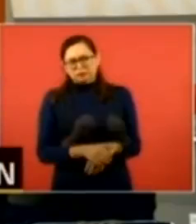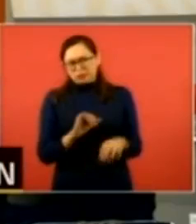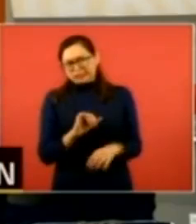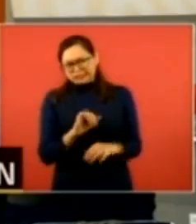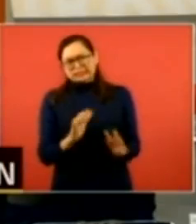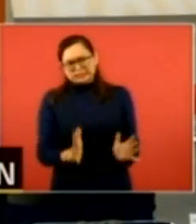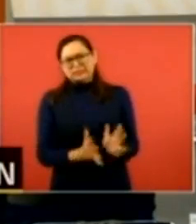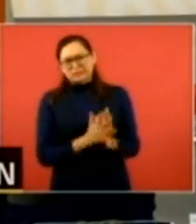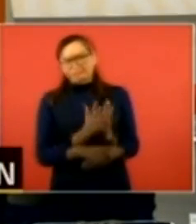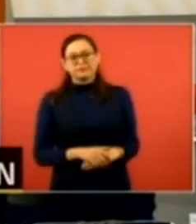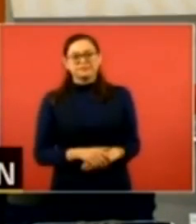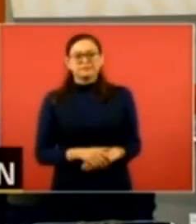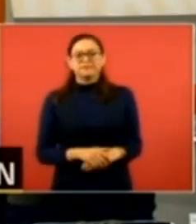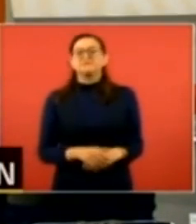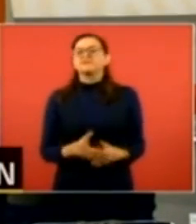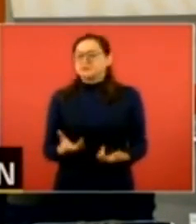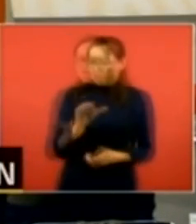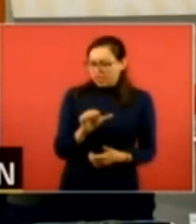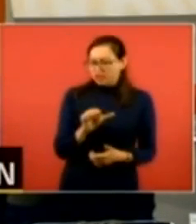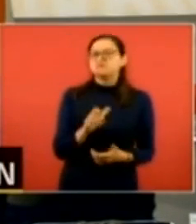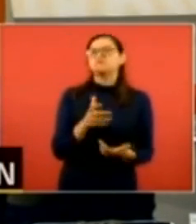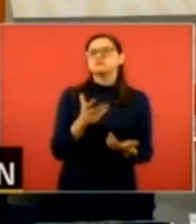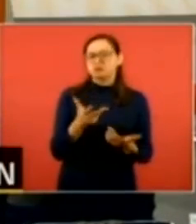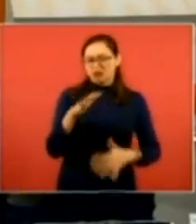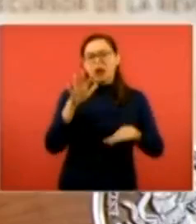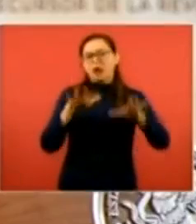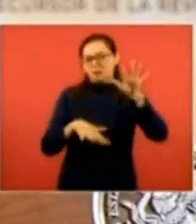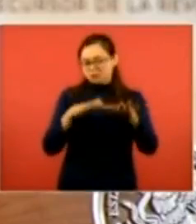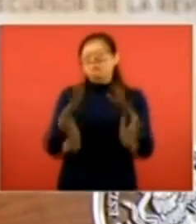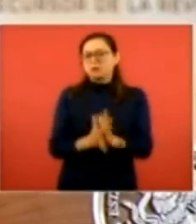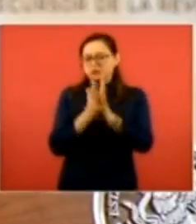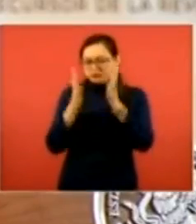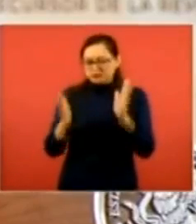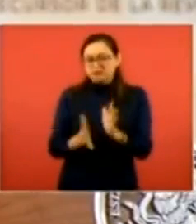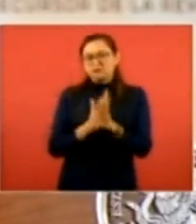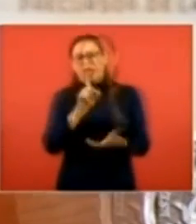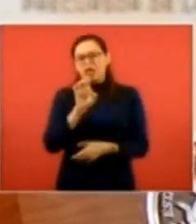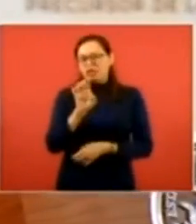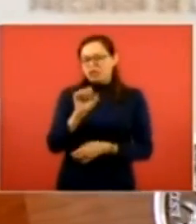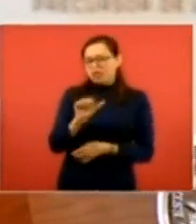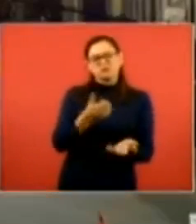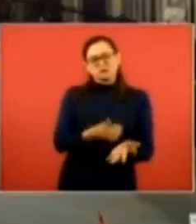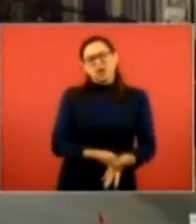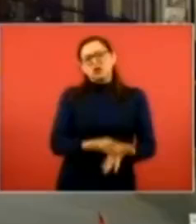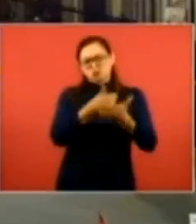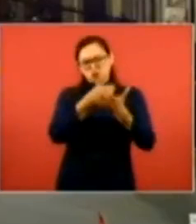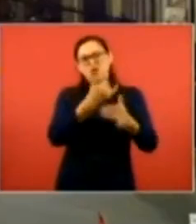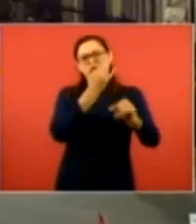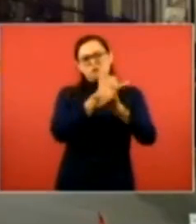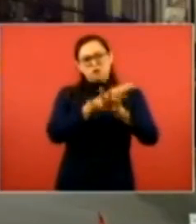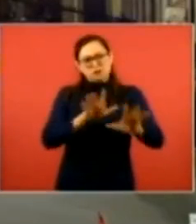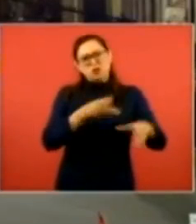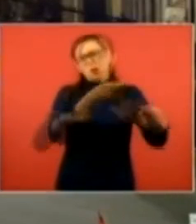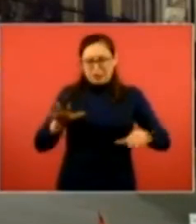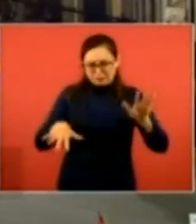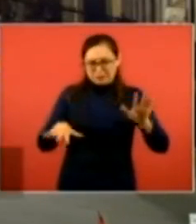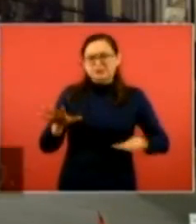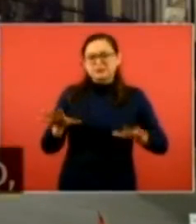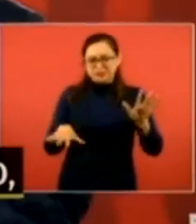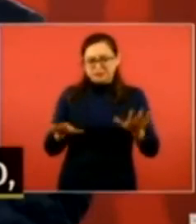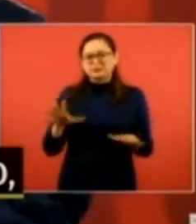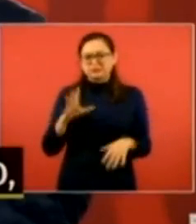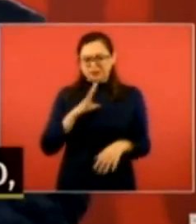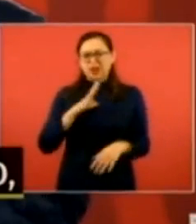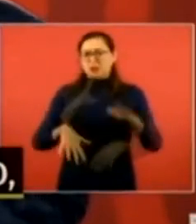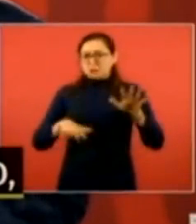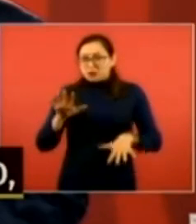a veces participan, tienen sistemas de información y hay cooperación. Eso está establecido, está escrito cuando